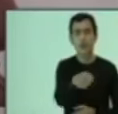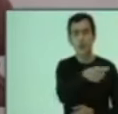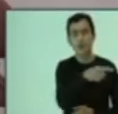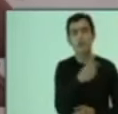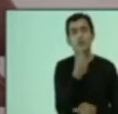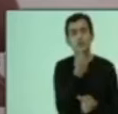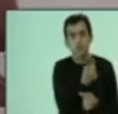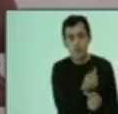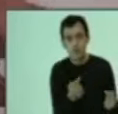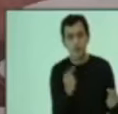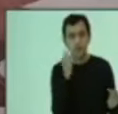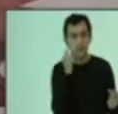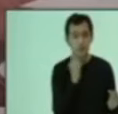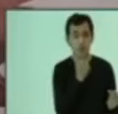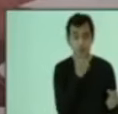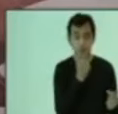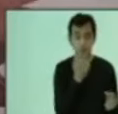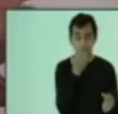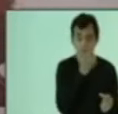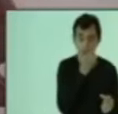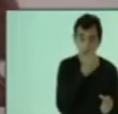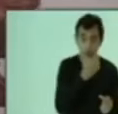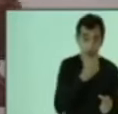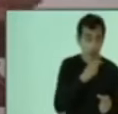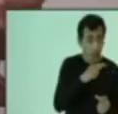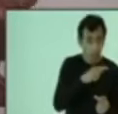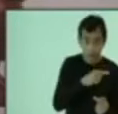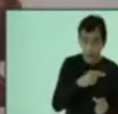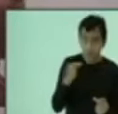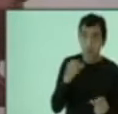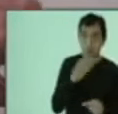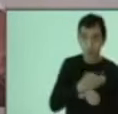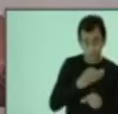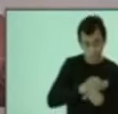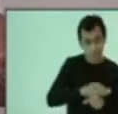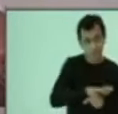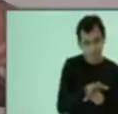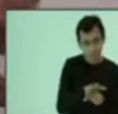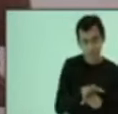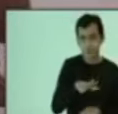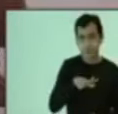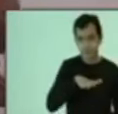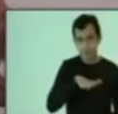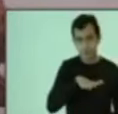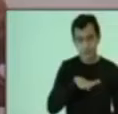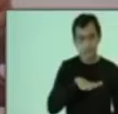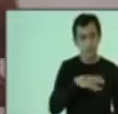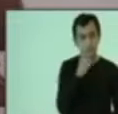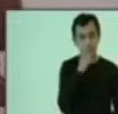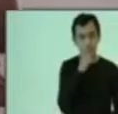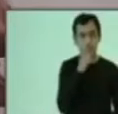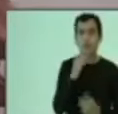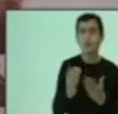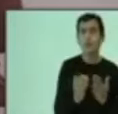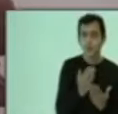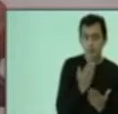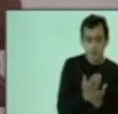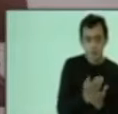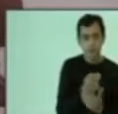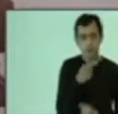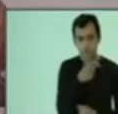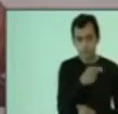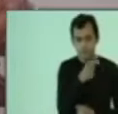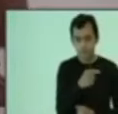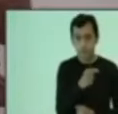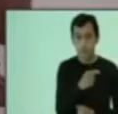esas niñas que no pueden ir a la escuela por la crisis que vivimos actualmente de salud, nos propondremos establecer